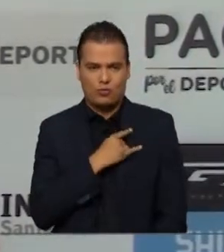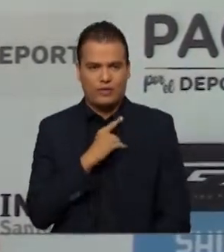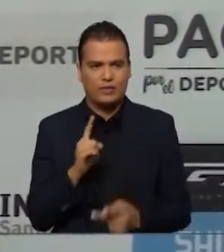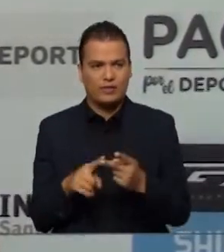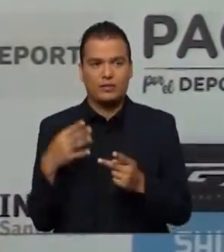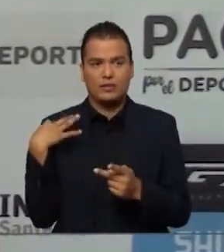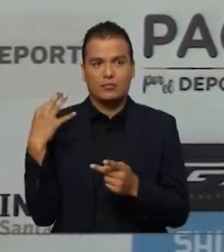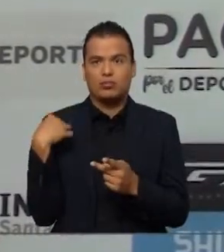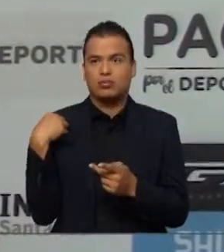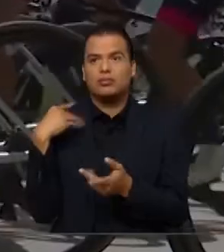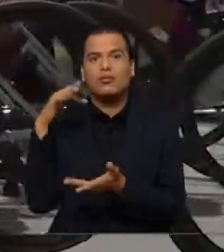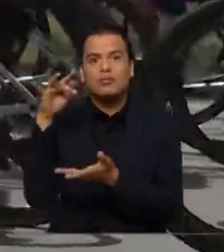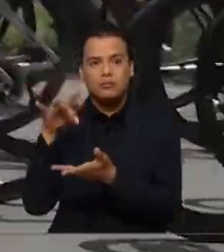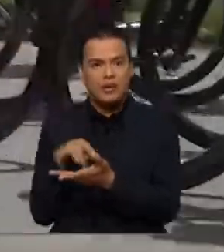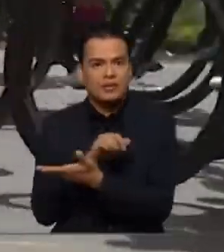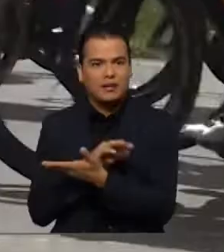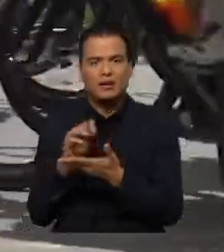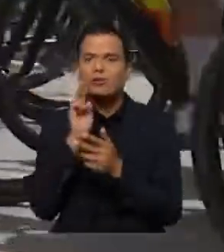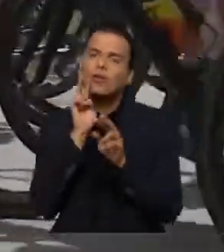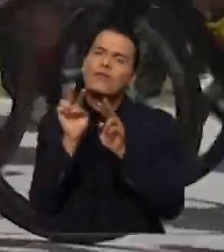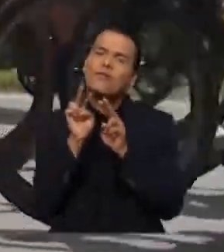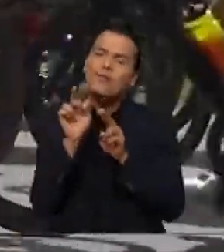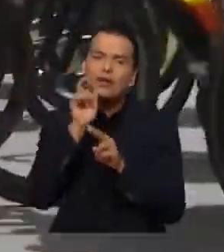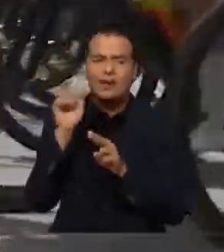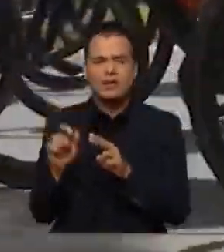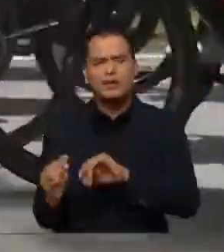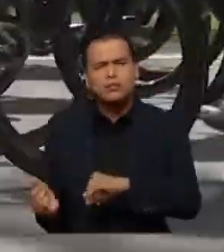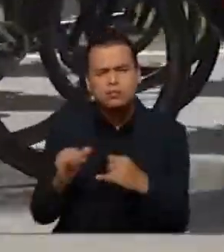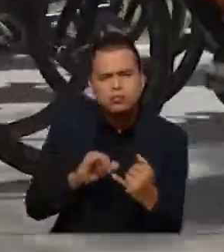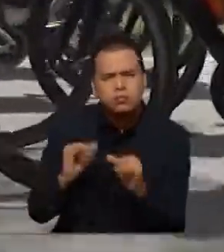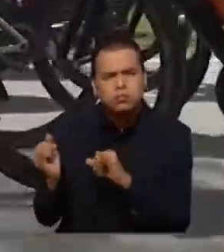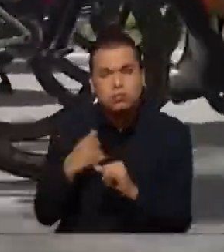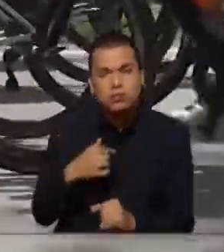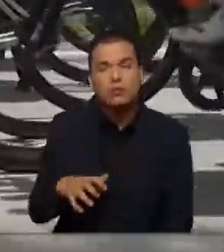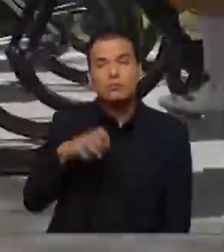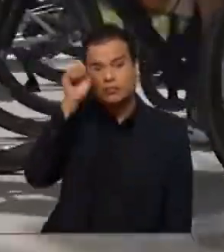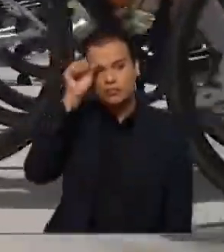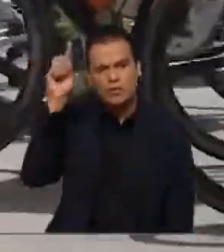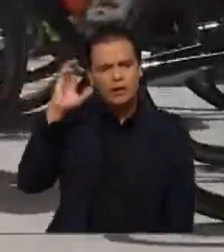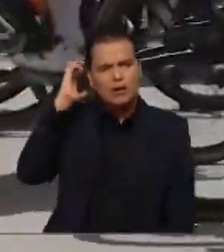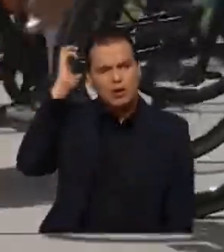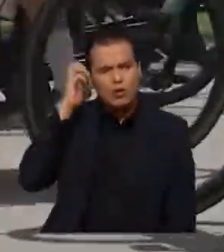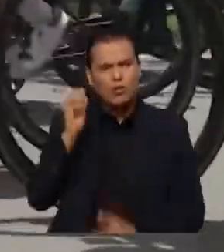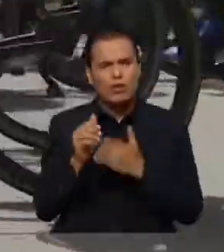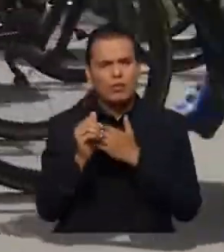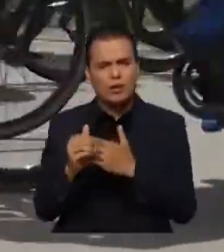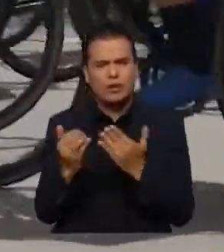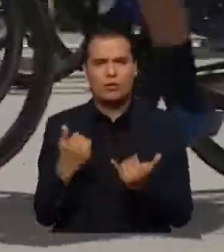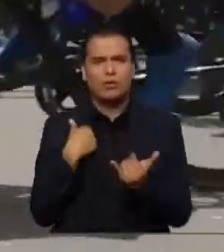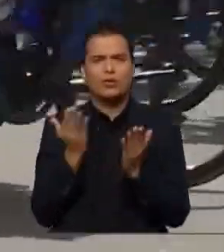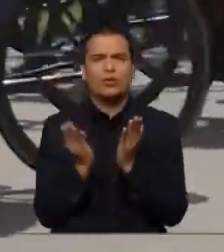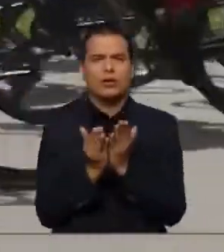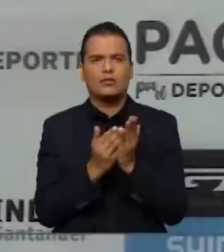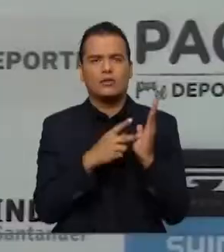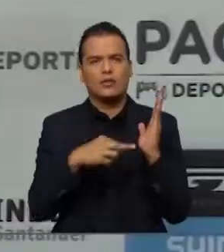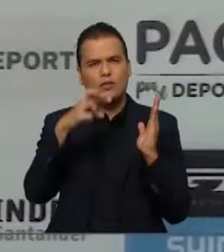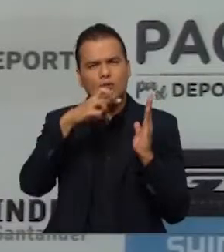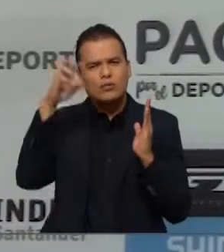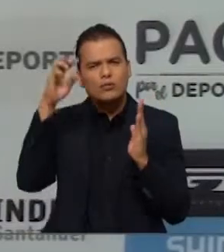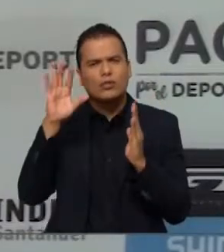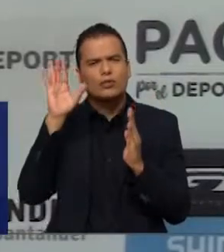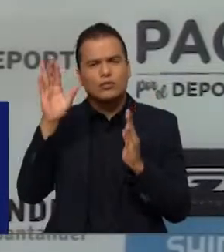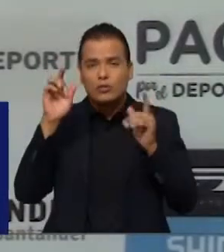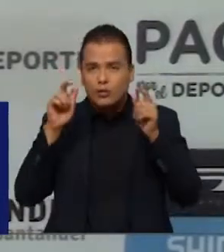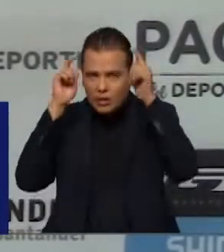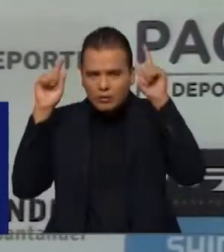ver un Giro Italia, donde aprendí muchas cosas y vi cómo es realmente el ciclismo en Europa. Yo estudio técnico profesional en